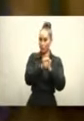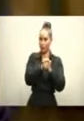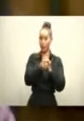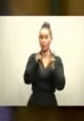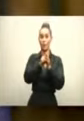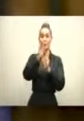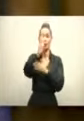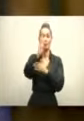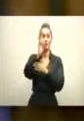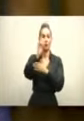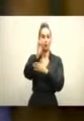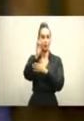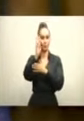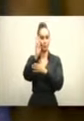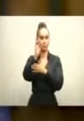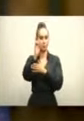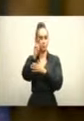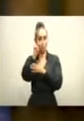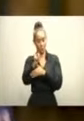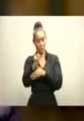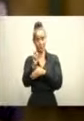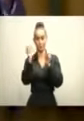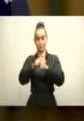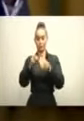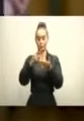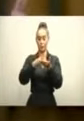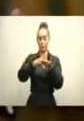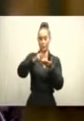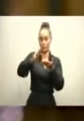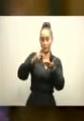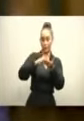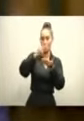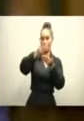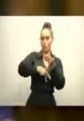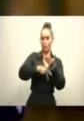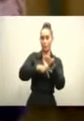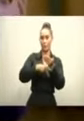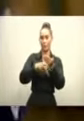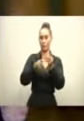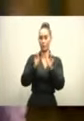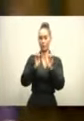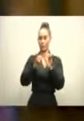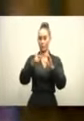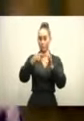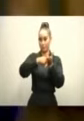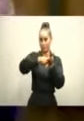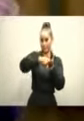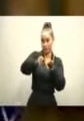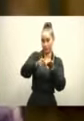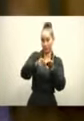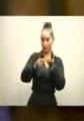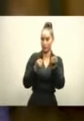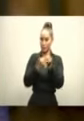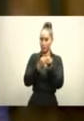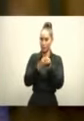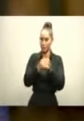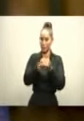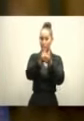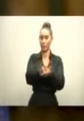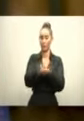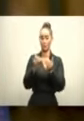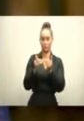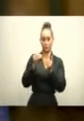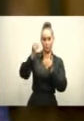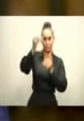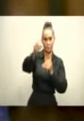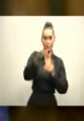bonos soberanos para lograr pagar los programas sociales y extenderlos hasta diciembre, pagar nóminas y hacer frente a la pandemia